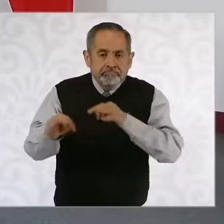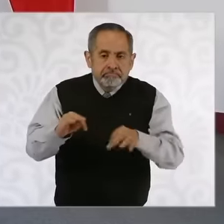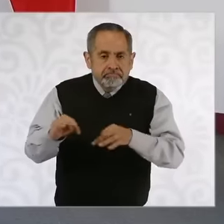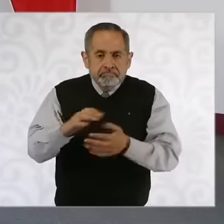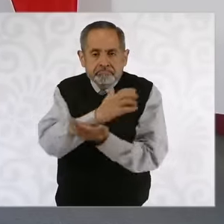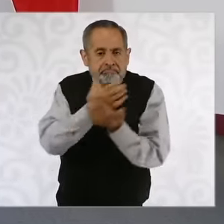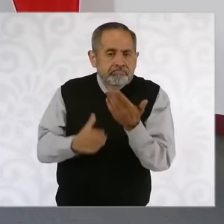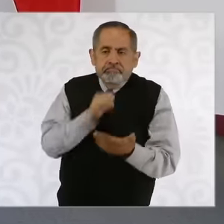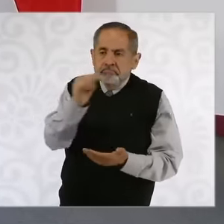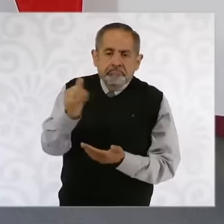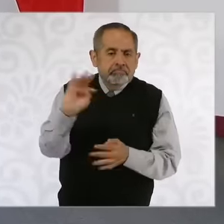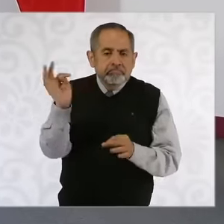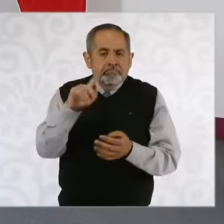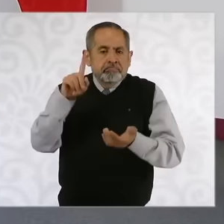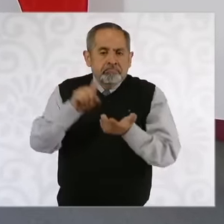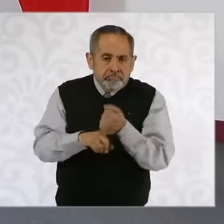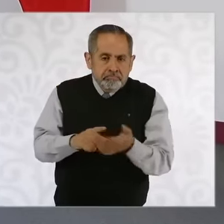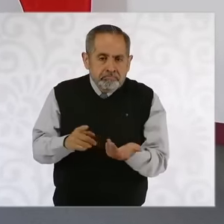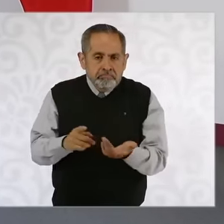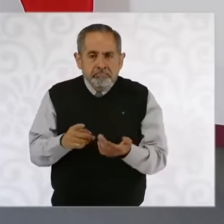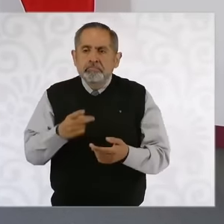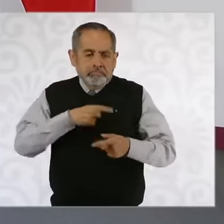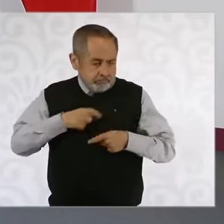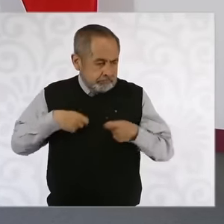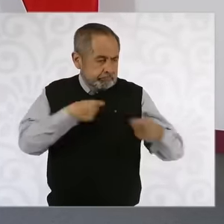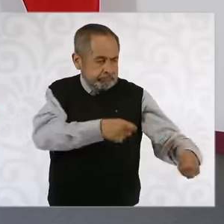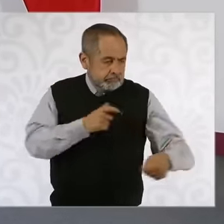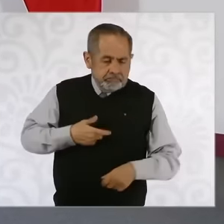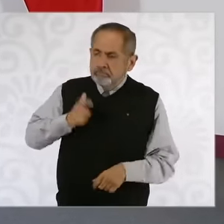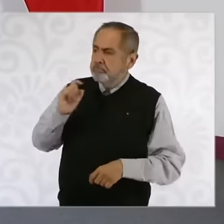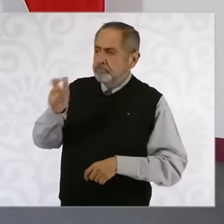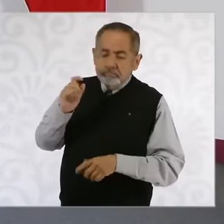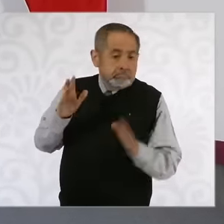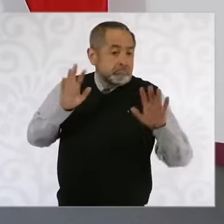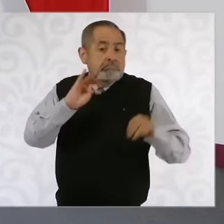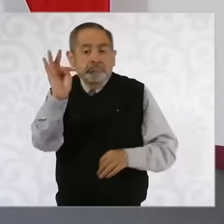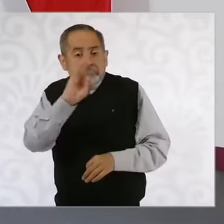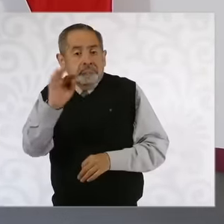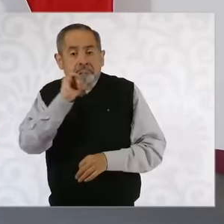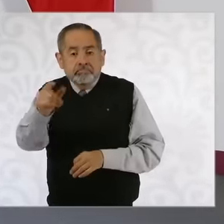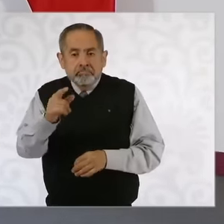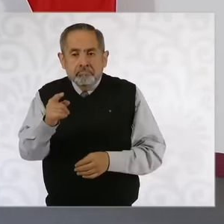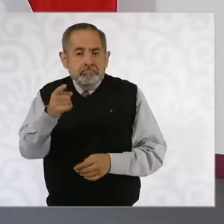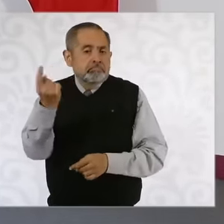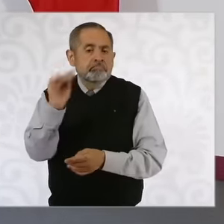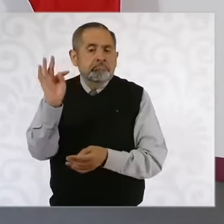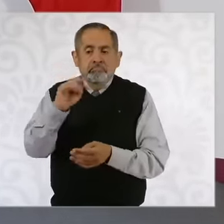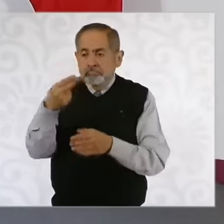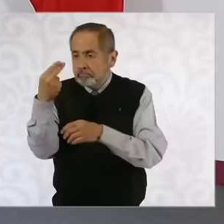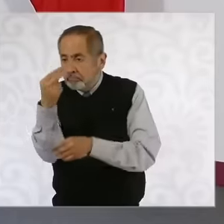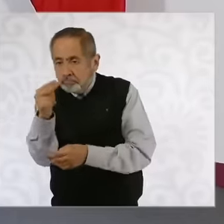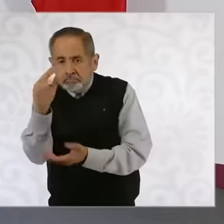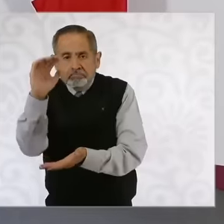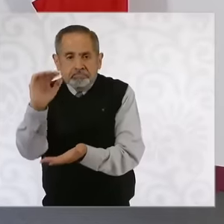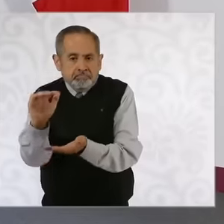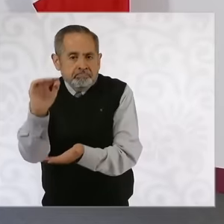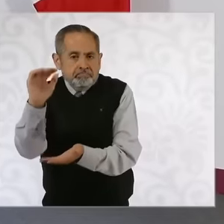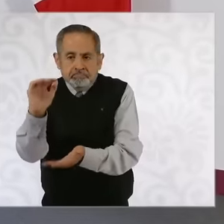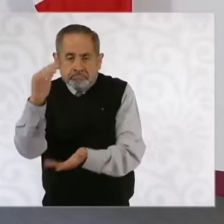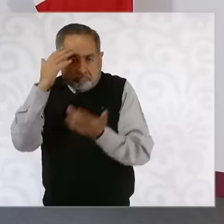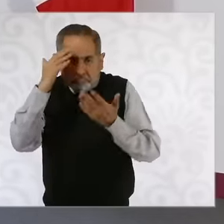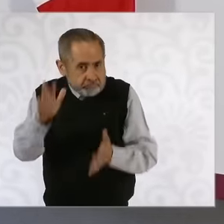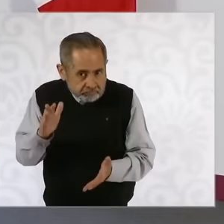alguna institución que tiene que darle seguro social y ya no aparece, digamos, en noviembre.